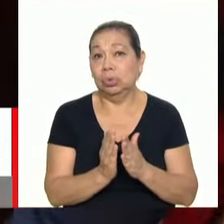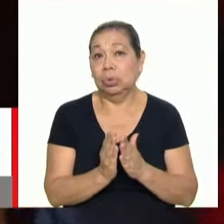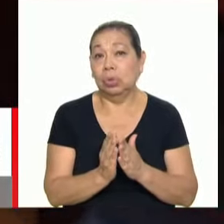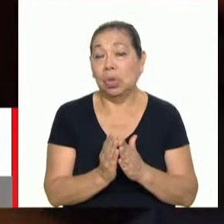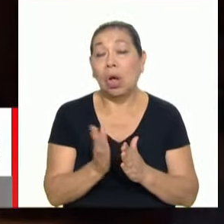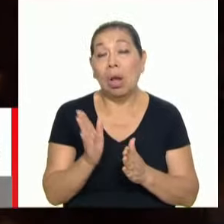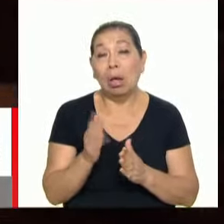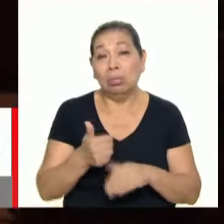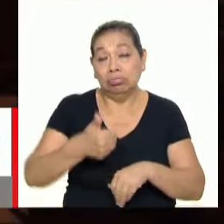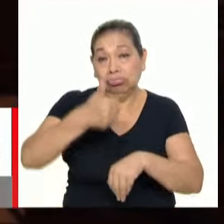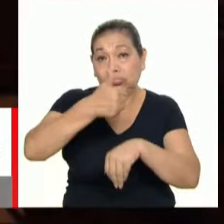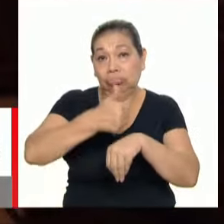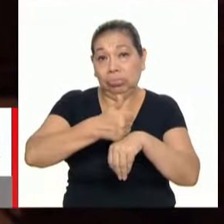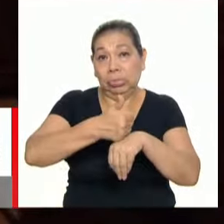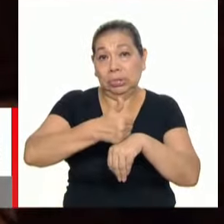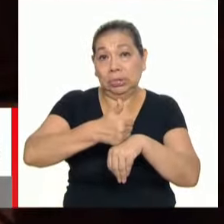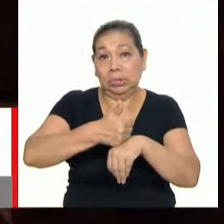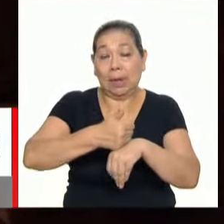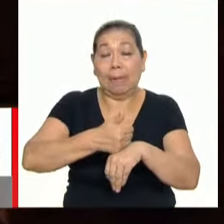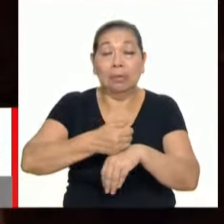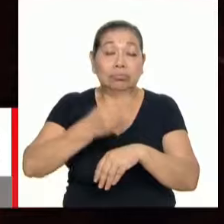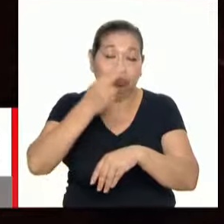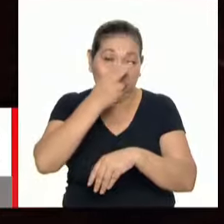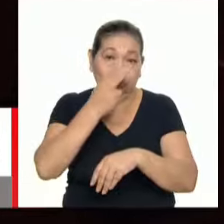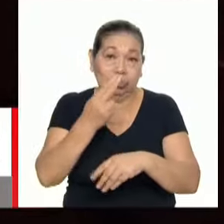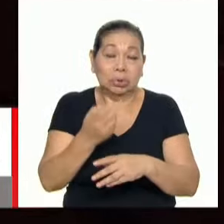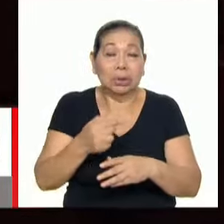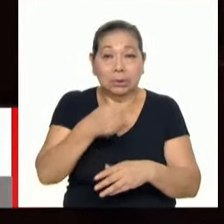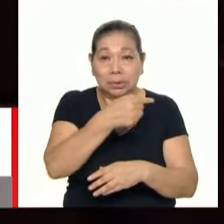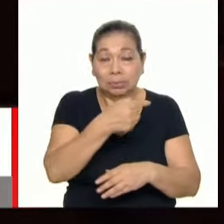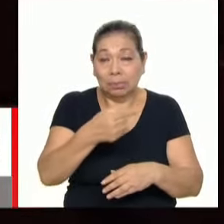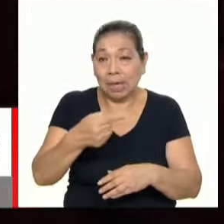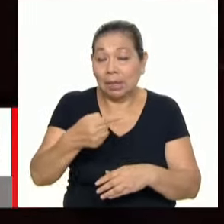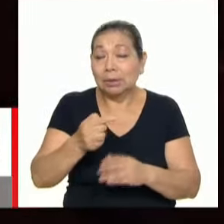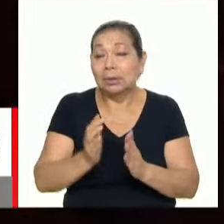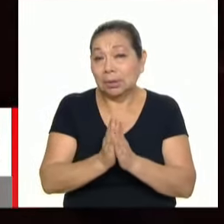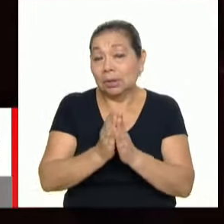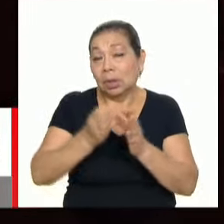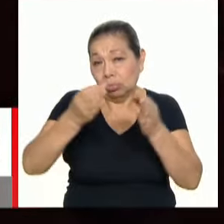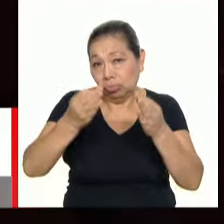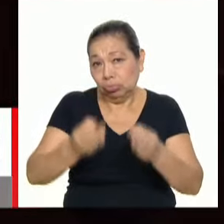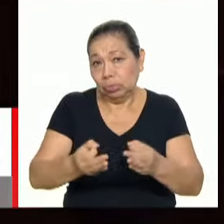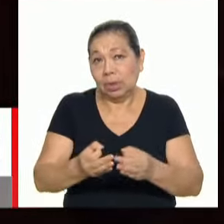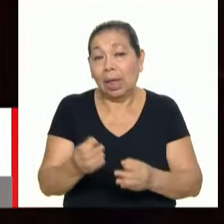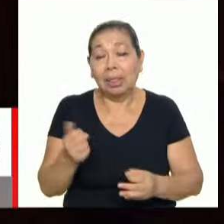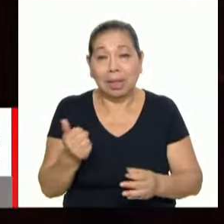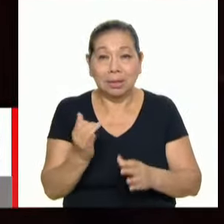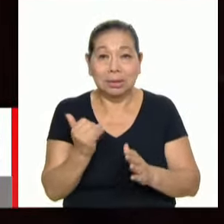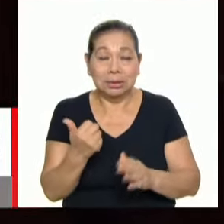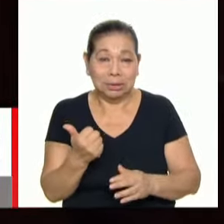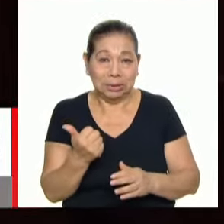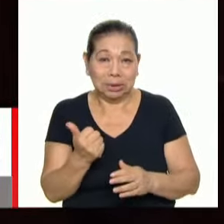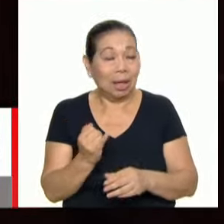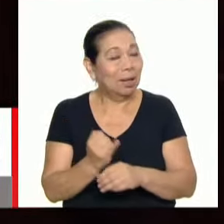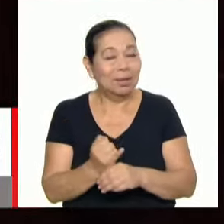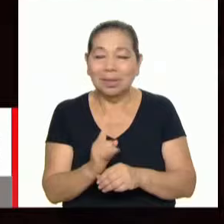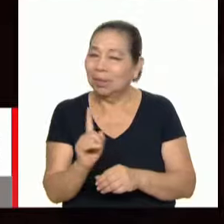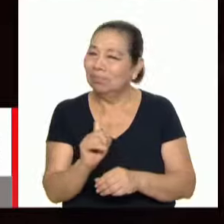arzobispado, nos hemos hecho el plan de operaciones de Semana Santa Segura, donde 10 de estas iglesias no